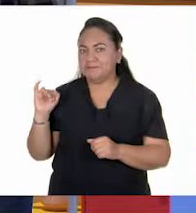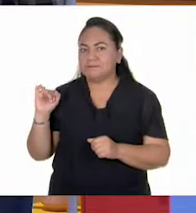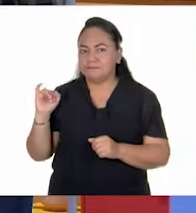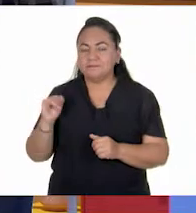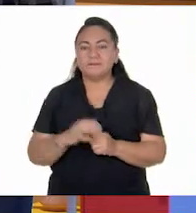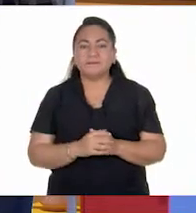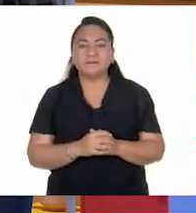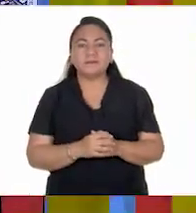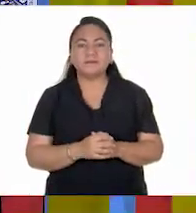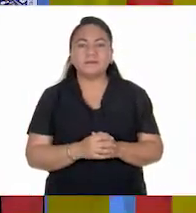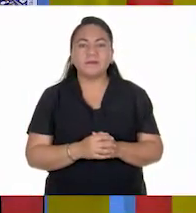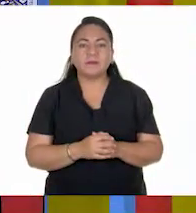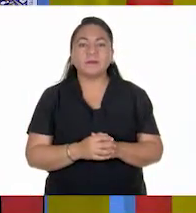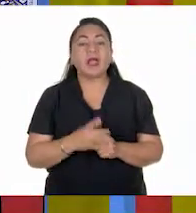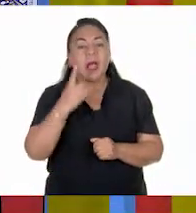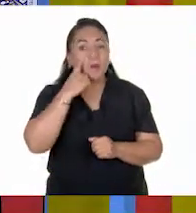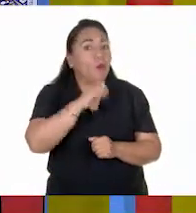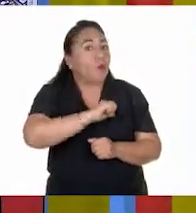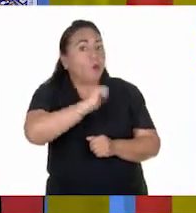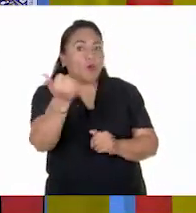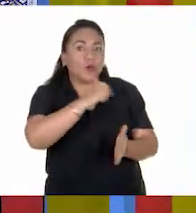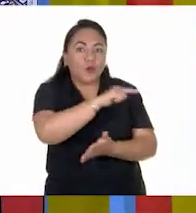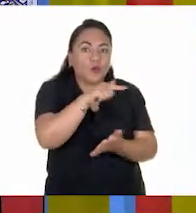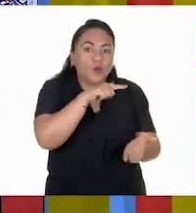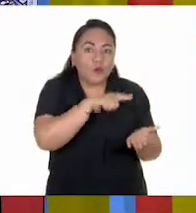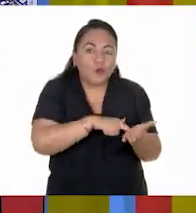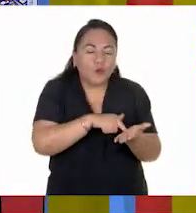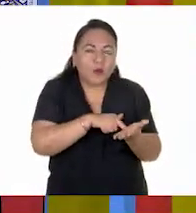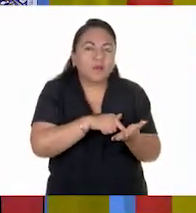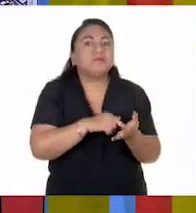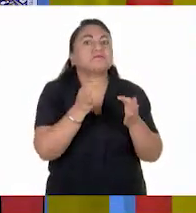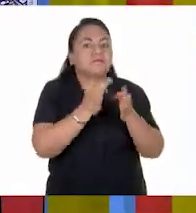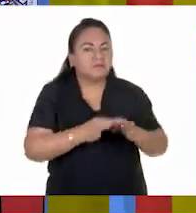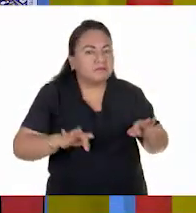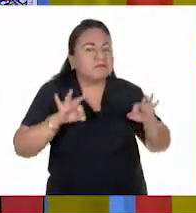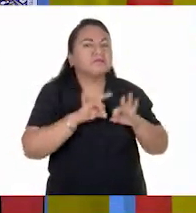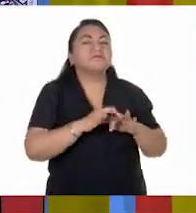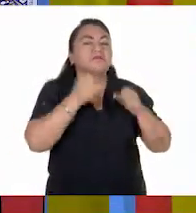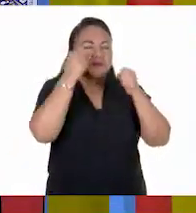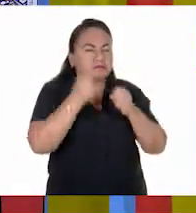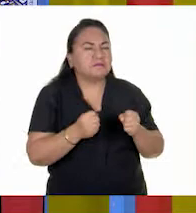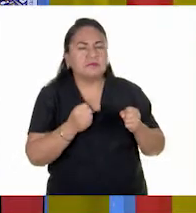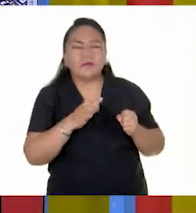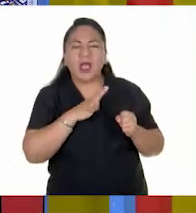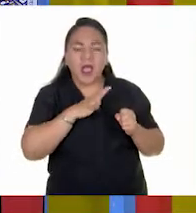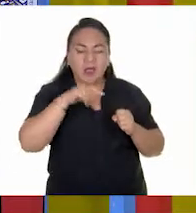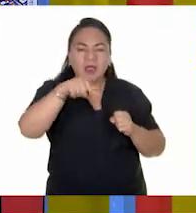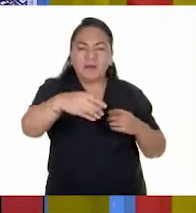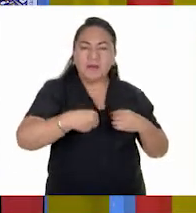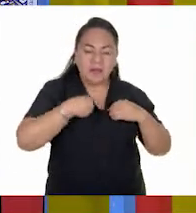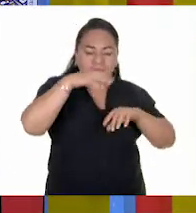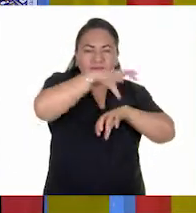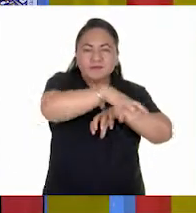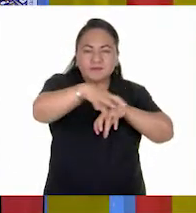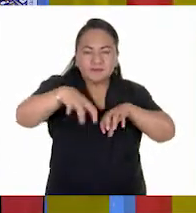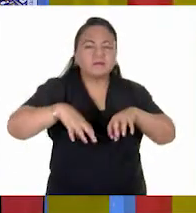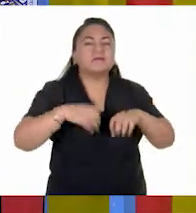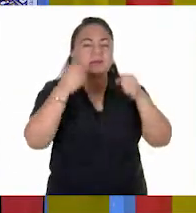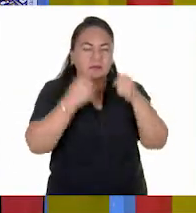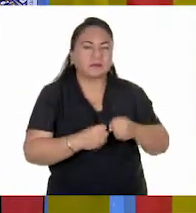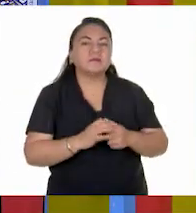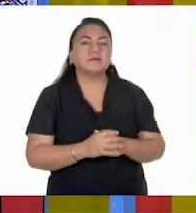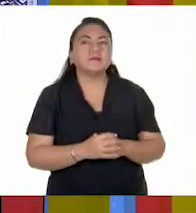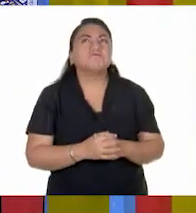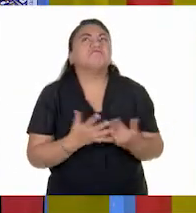con otro lugar de referencia importante que estoy seguro que debe de haber cerca del lugar donde ustedes viven. ¿Qué